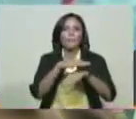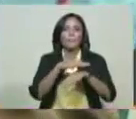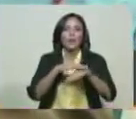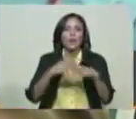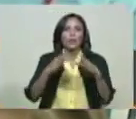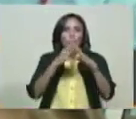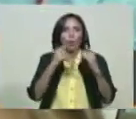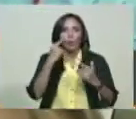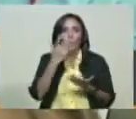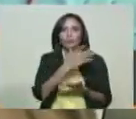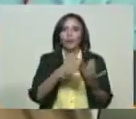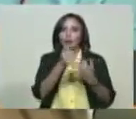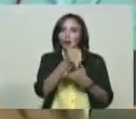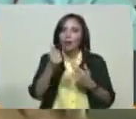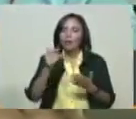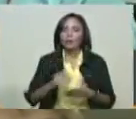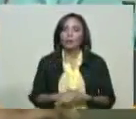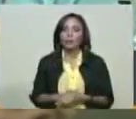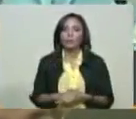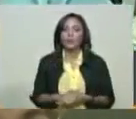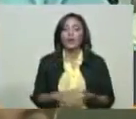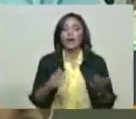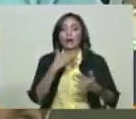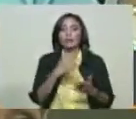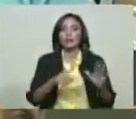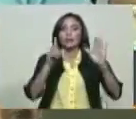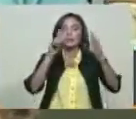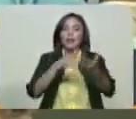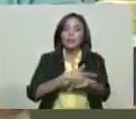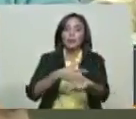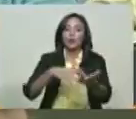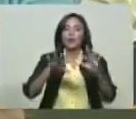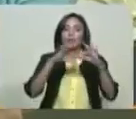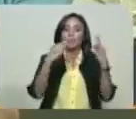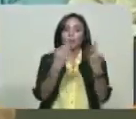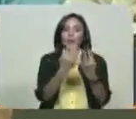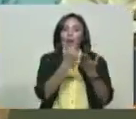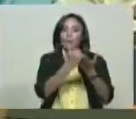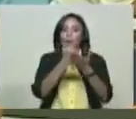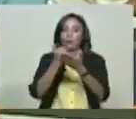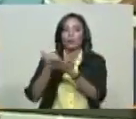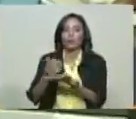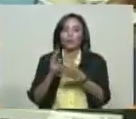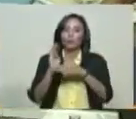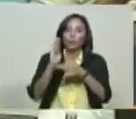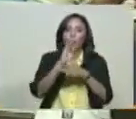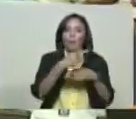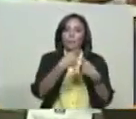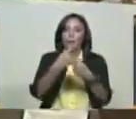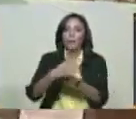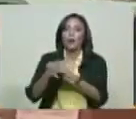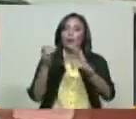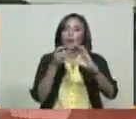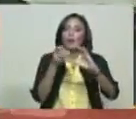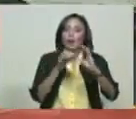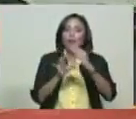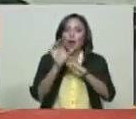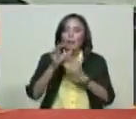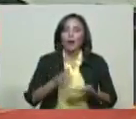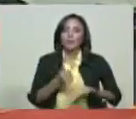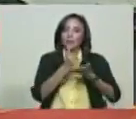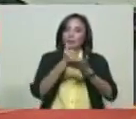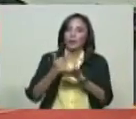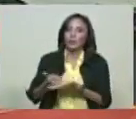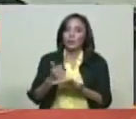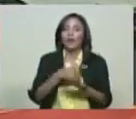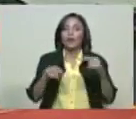tenemos que ir ya llegamos a 6 millones de hogares de la patria protegidos con el carné es con el bono y protegidos